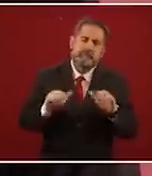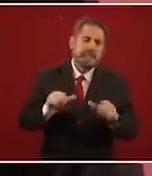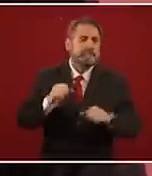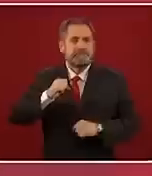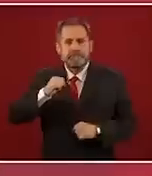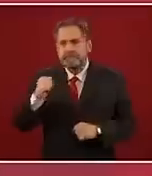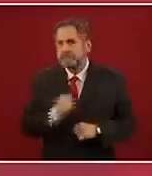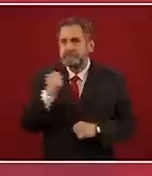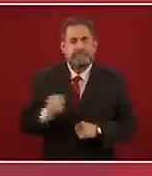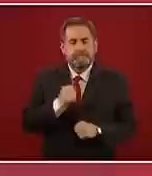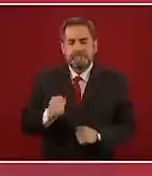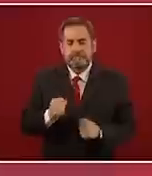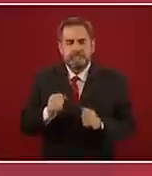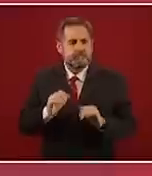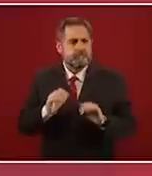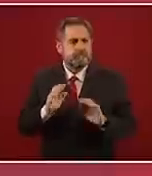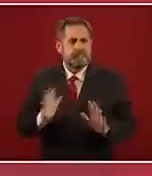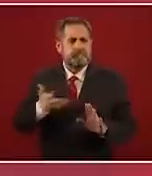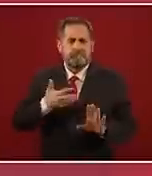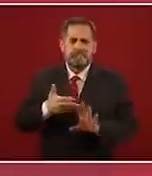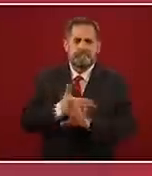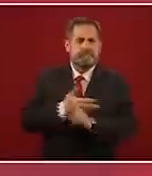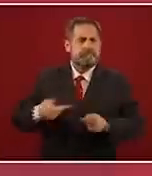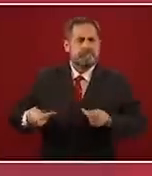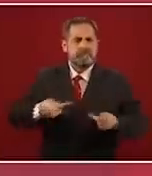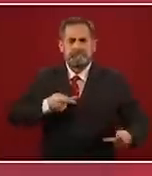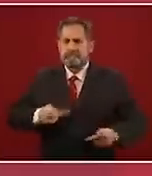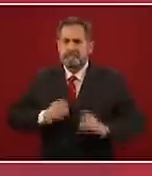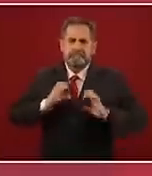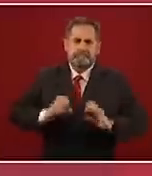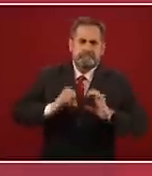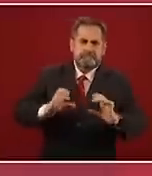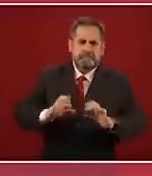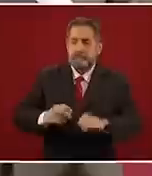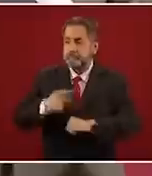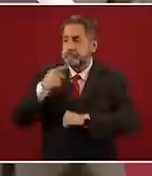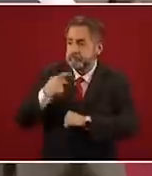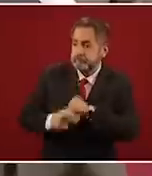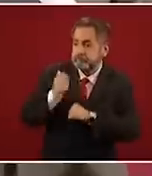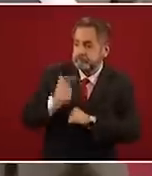países más preparados y con menos riesgos